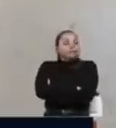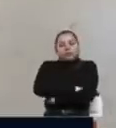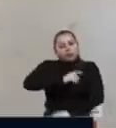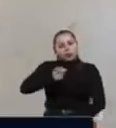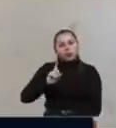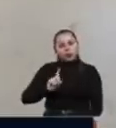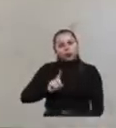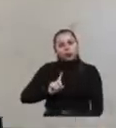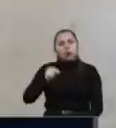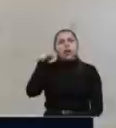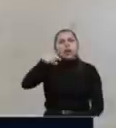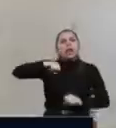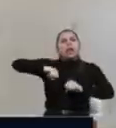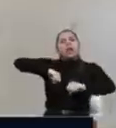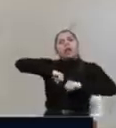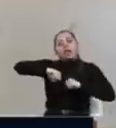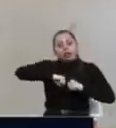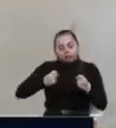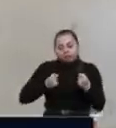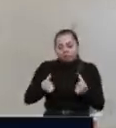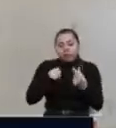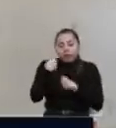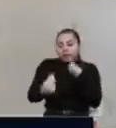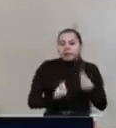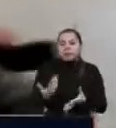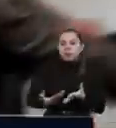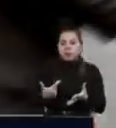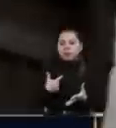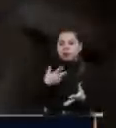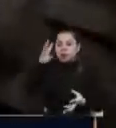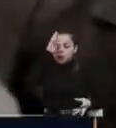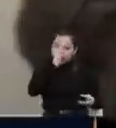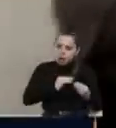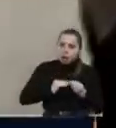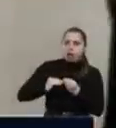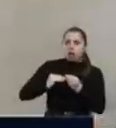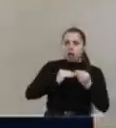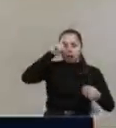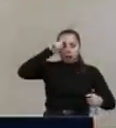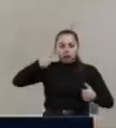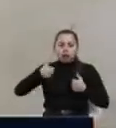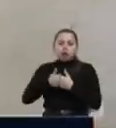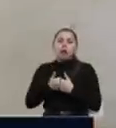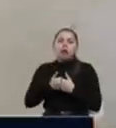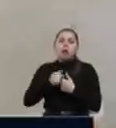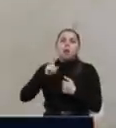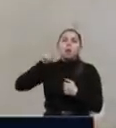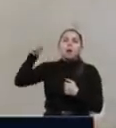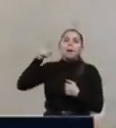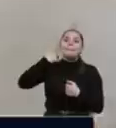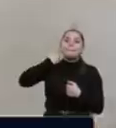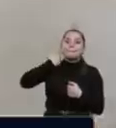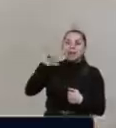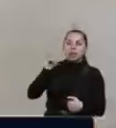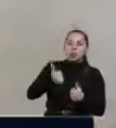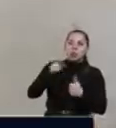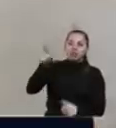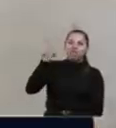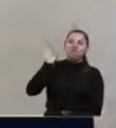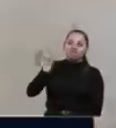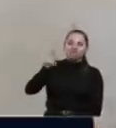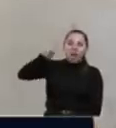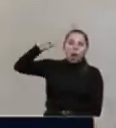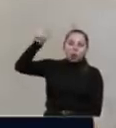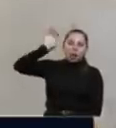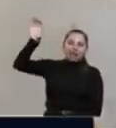Hay una acción de inmediato, conjunta con el probable país de destino de